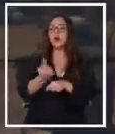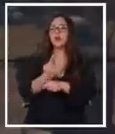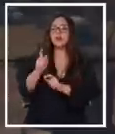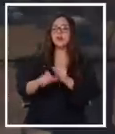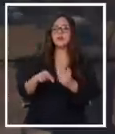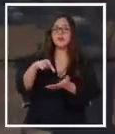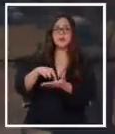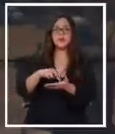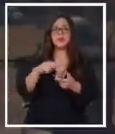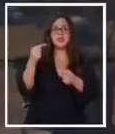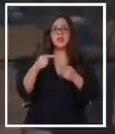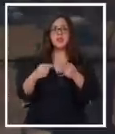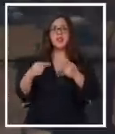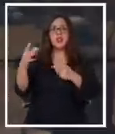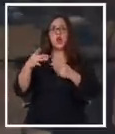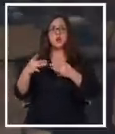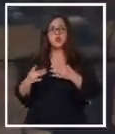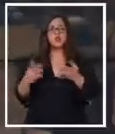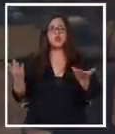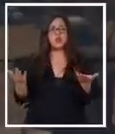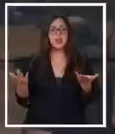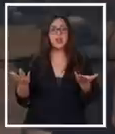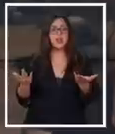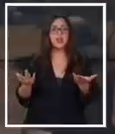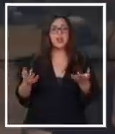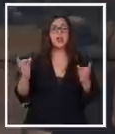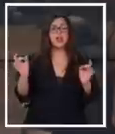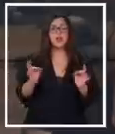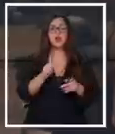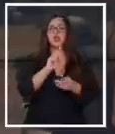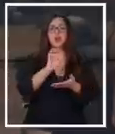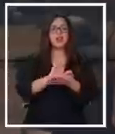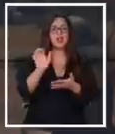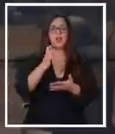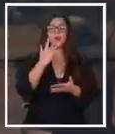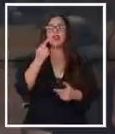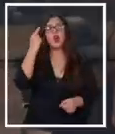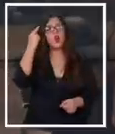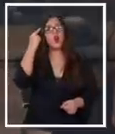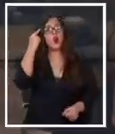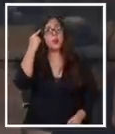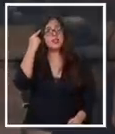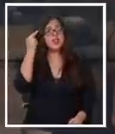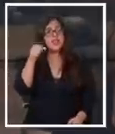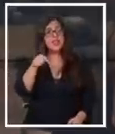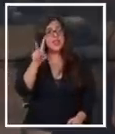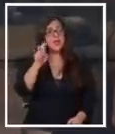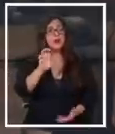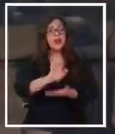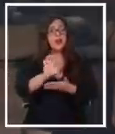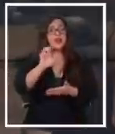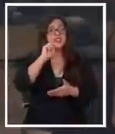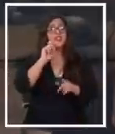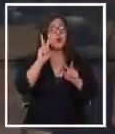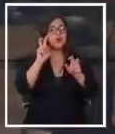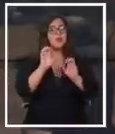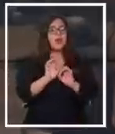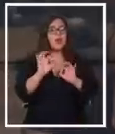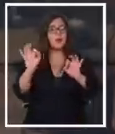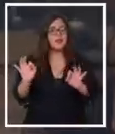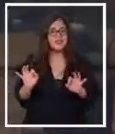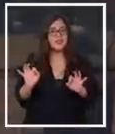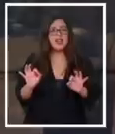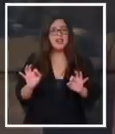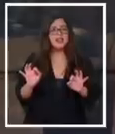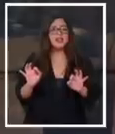parlamentarios diferentes alternativas que no sean el estado decepción porque siempre hay que pensar que el estado de excepción es una excepción y durante